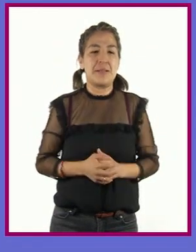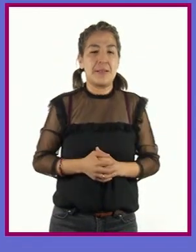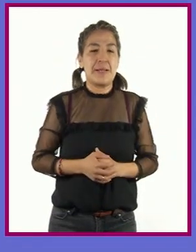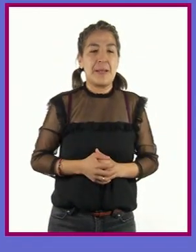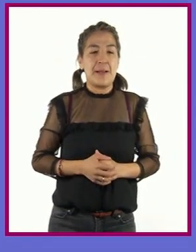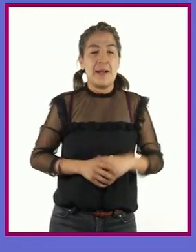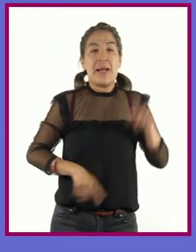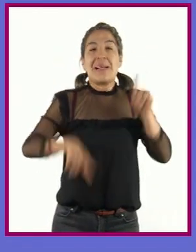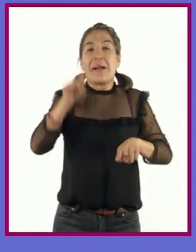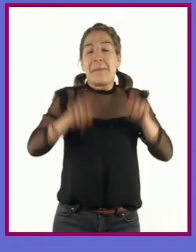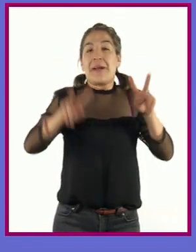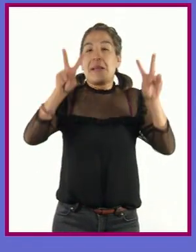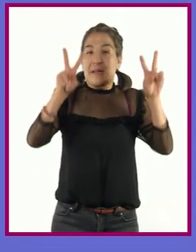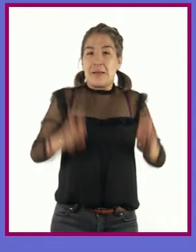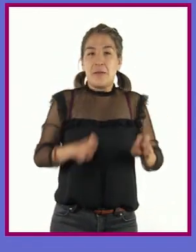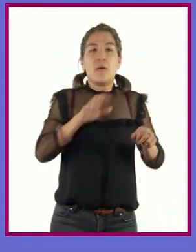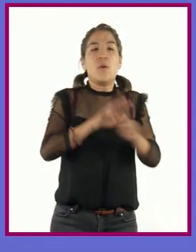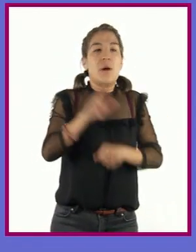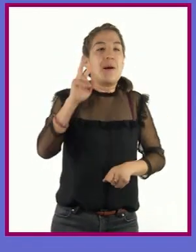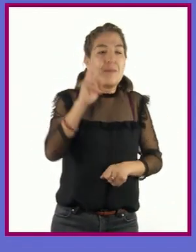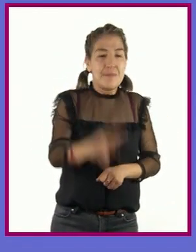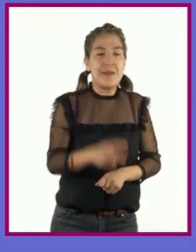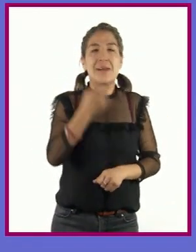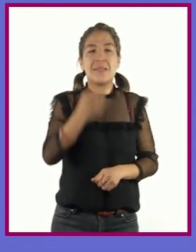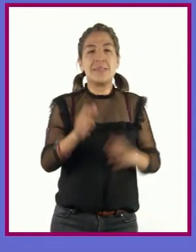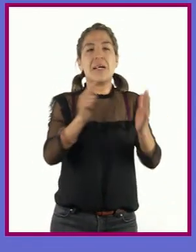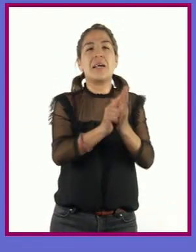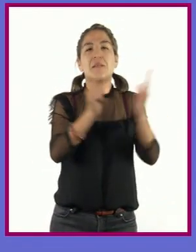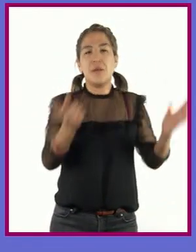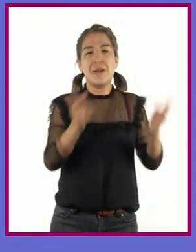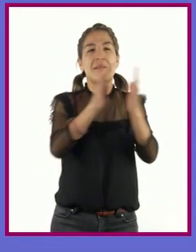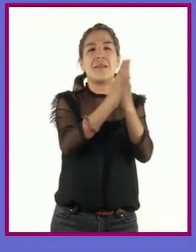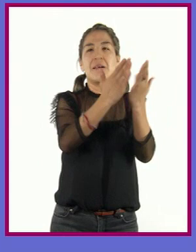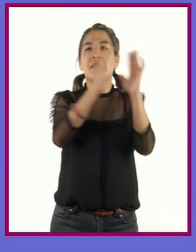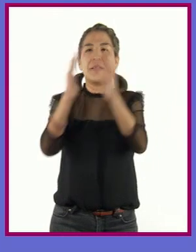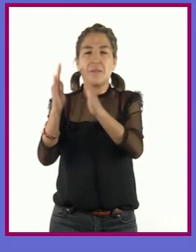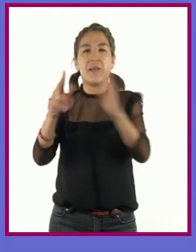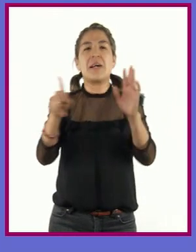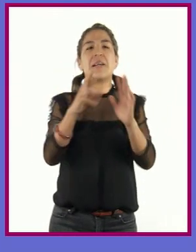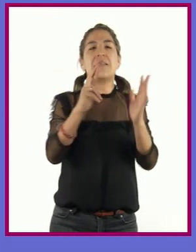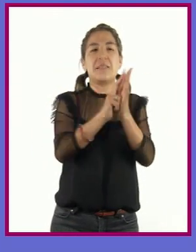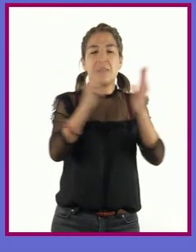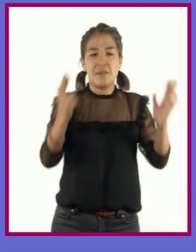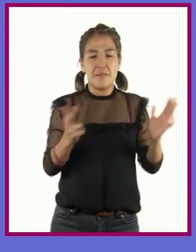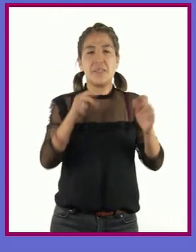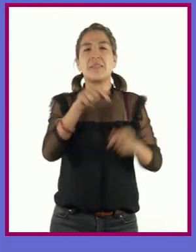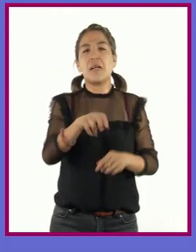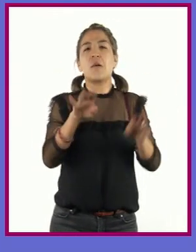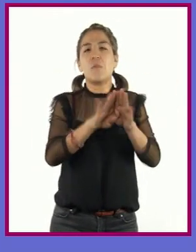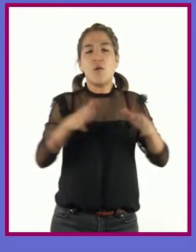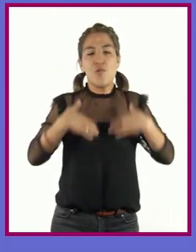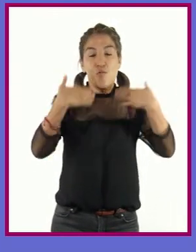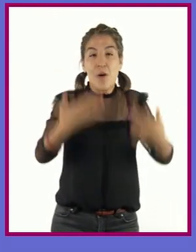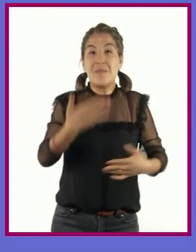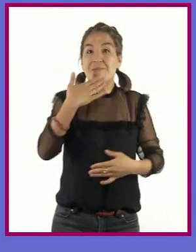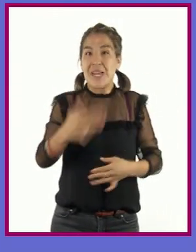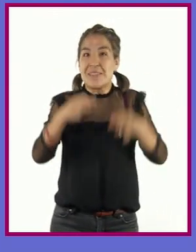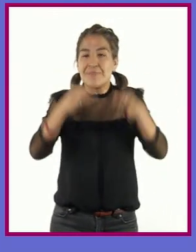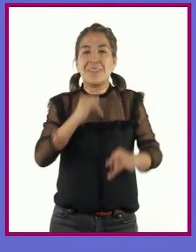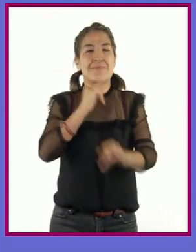Dependiendo del tema que vayamos a tratar, puedo investigar en libros, enciclopedias, revistas o en alguna página confiable en internet.